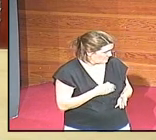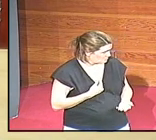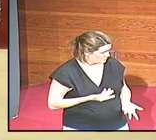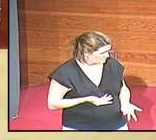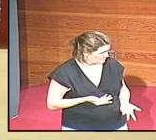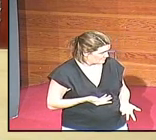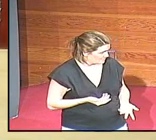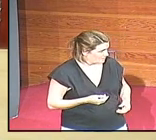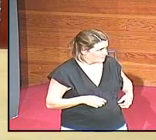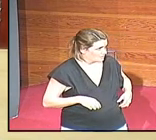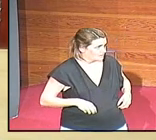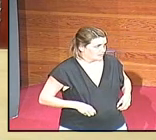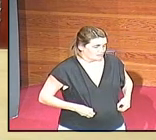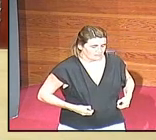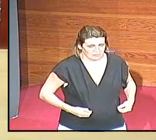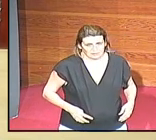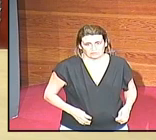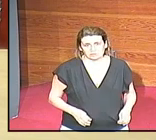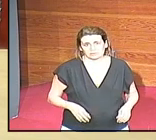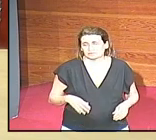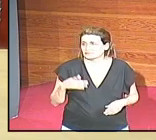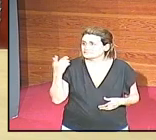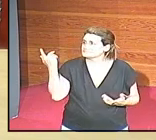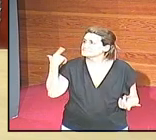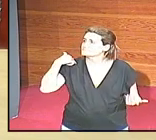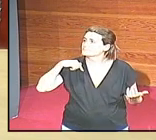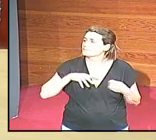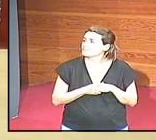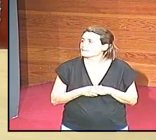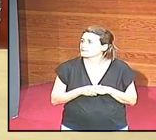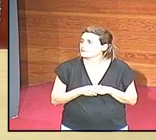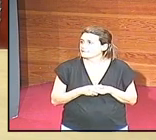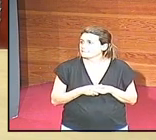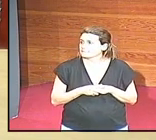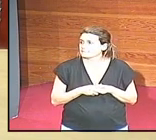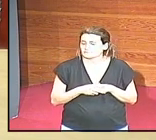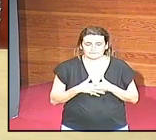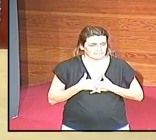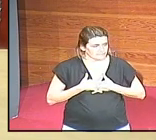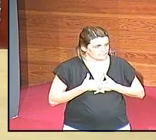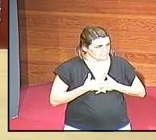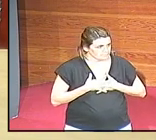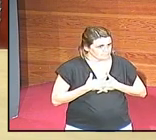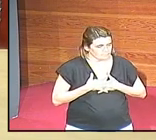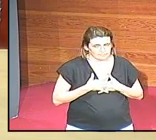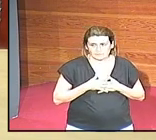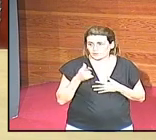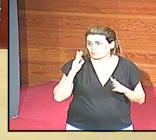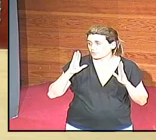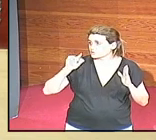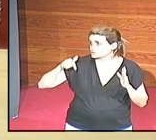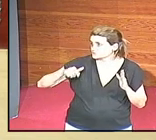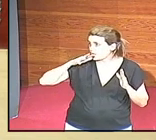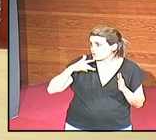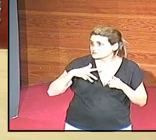Ucrania o del Donbass, etcétera, con Rusia y tal, desde un punto de vista muy local? Es decir, yo creo que en estos momentos hay